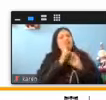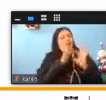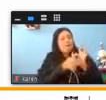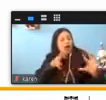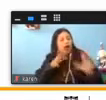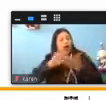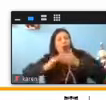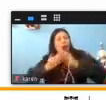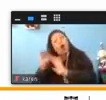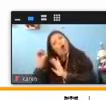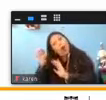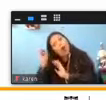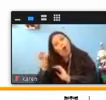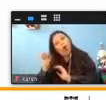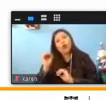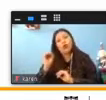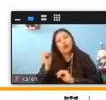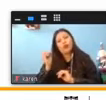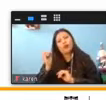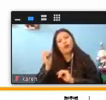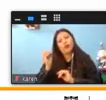comunidad, o bien sea por